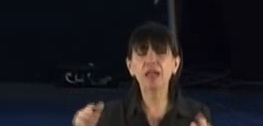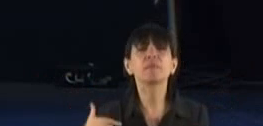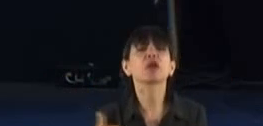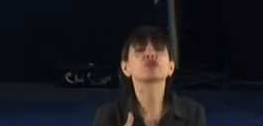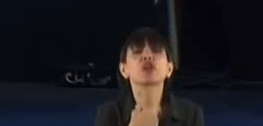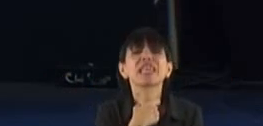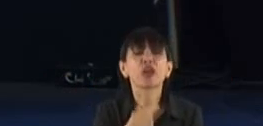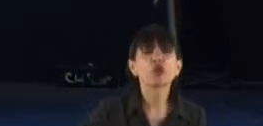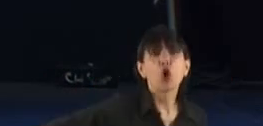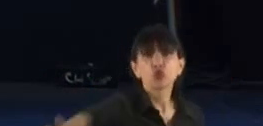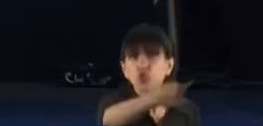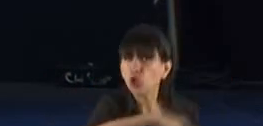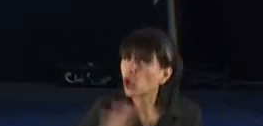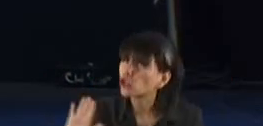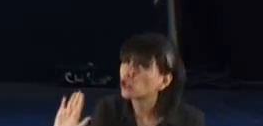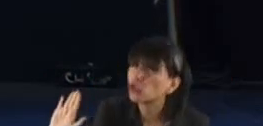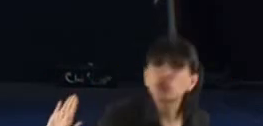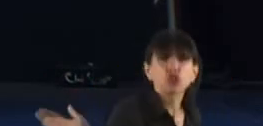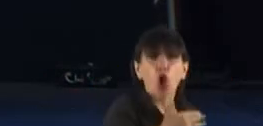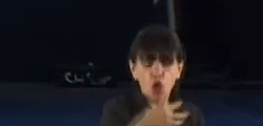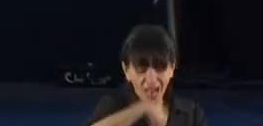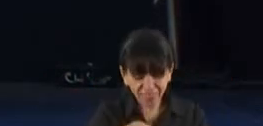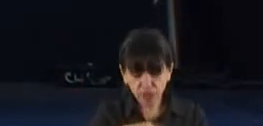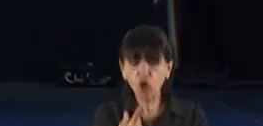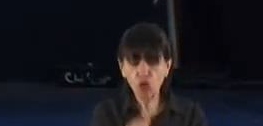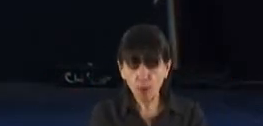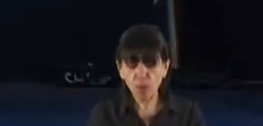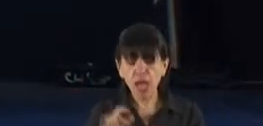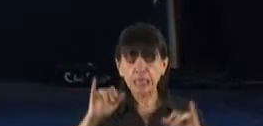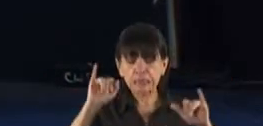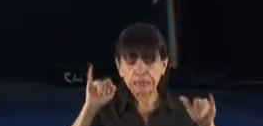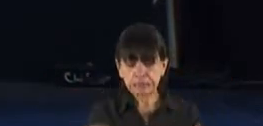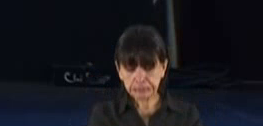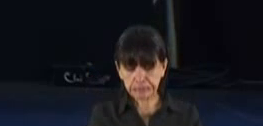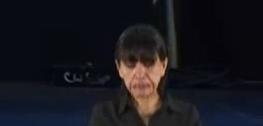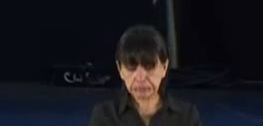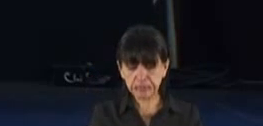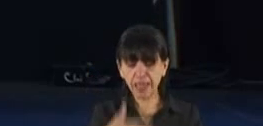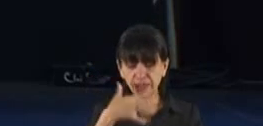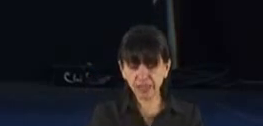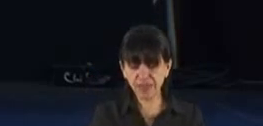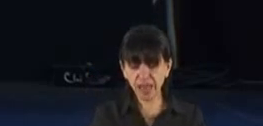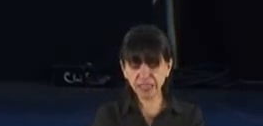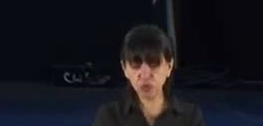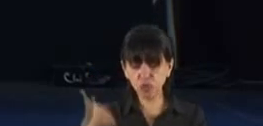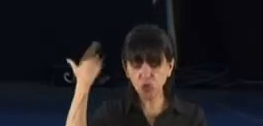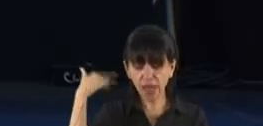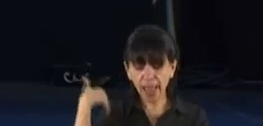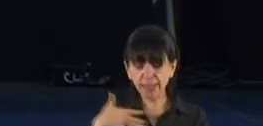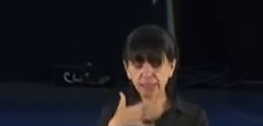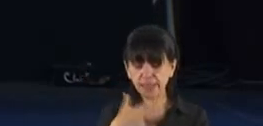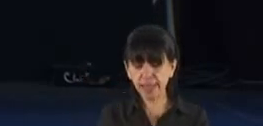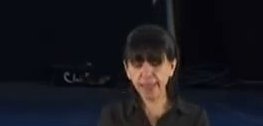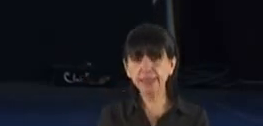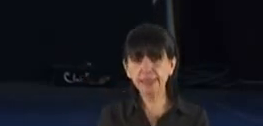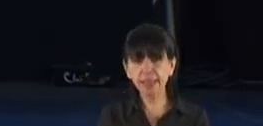todos nosotros tomemos noción de lo que nos pasa, hagamos una lectura correcta de lo que vivimos, seamos